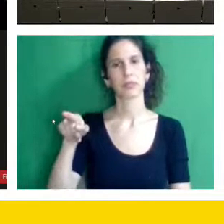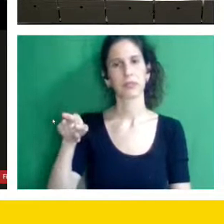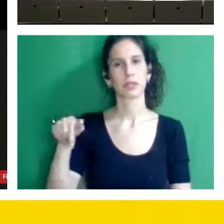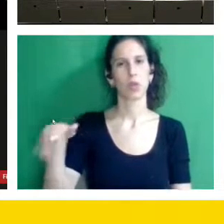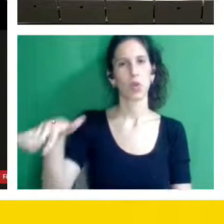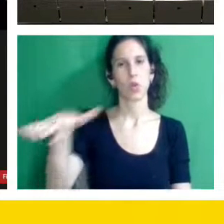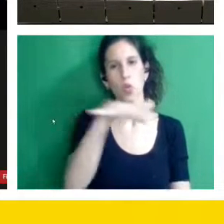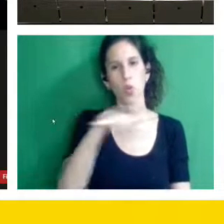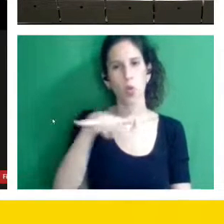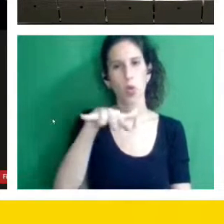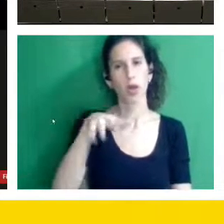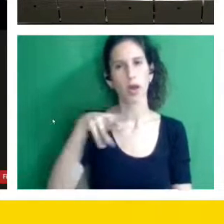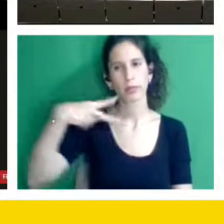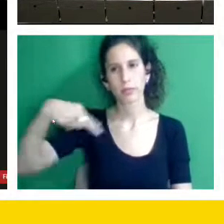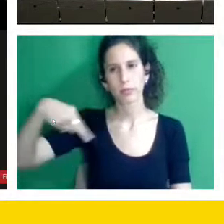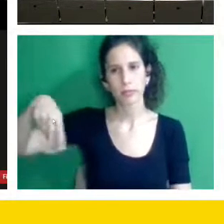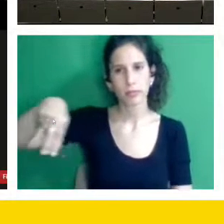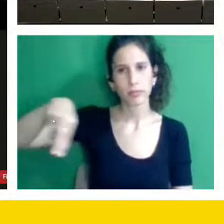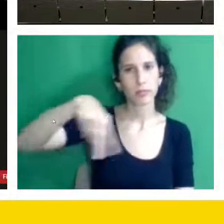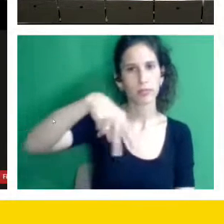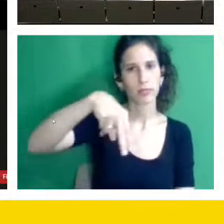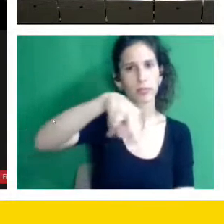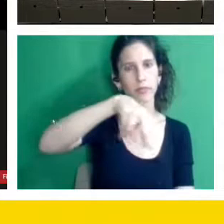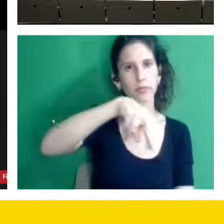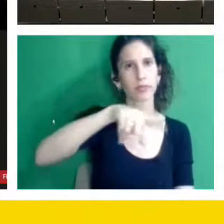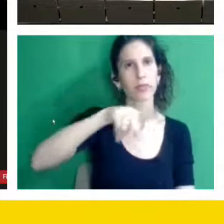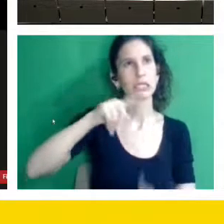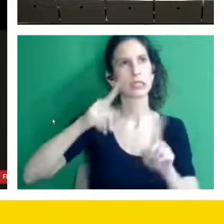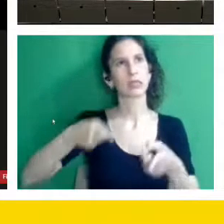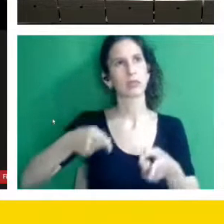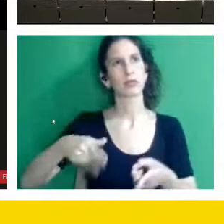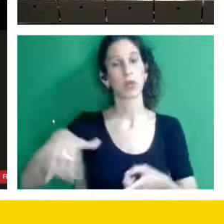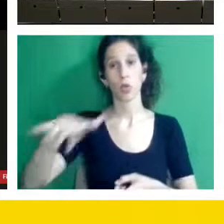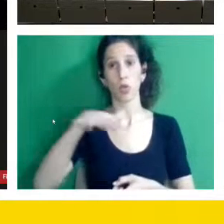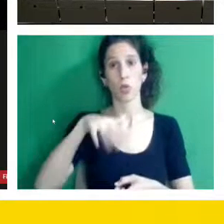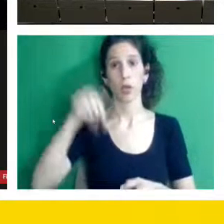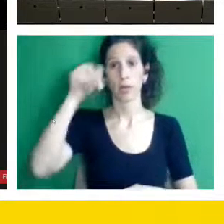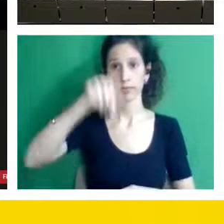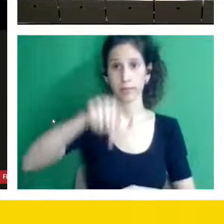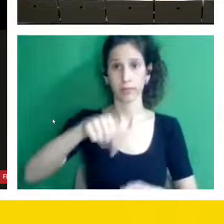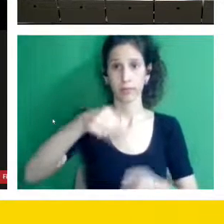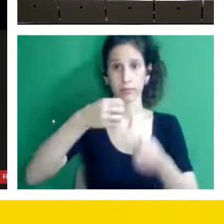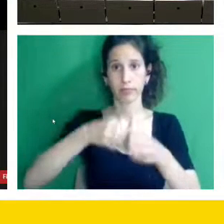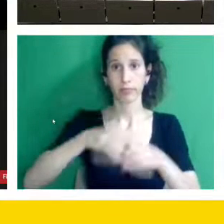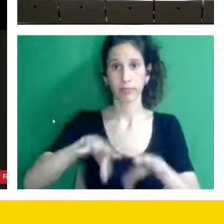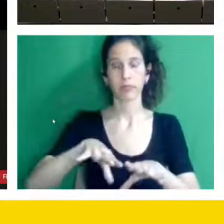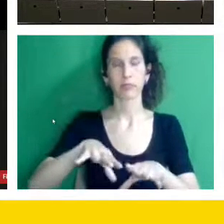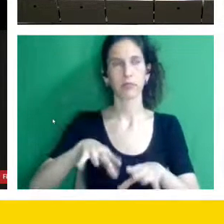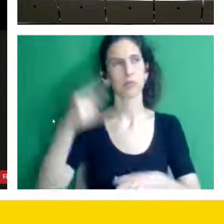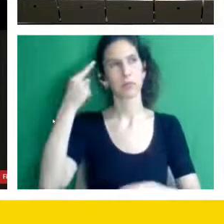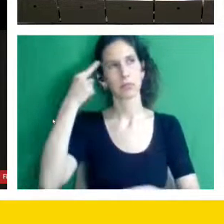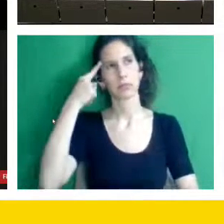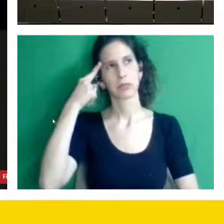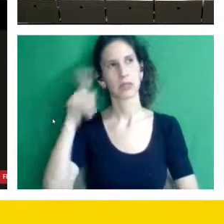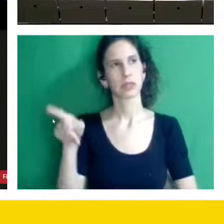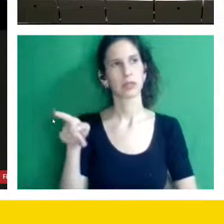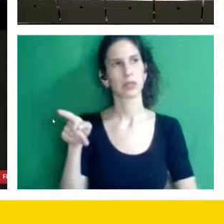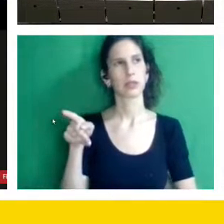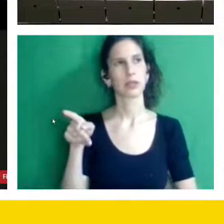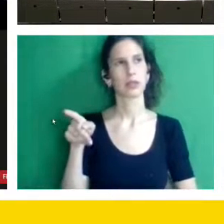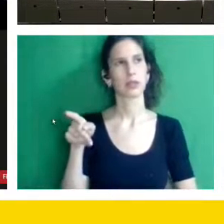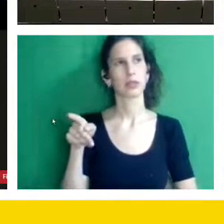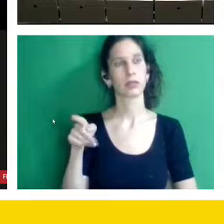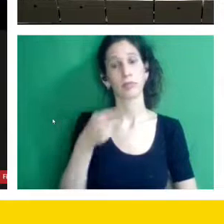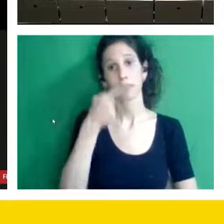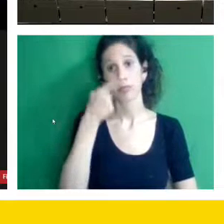ver fundamentalmente con estos espacios que se generaron acá y lo bueno que es pasar de la teoría a la